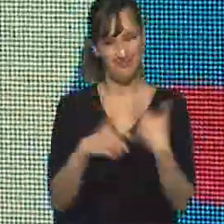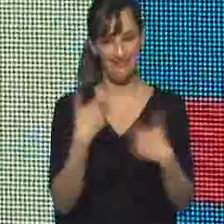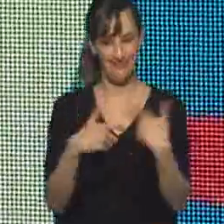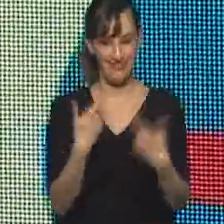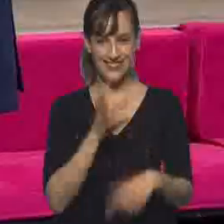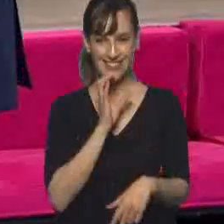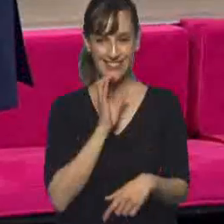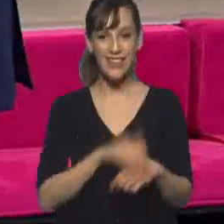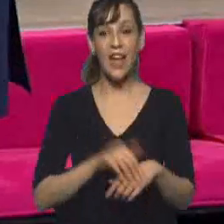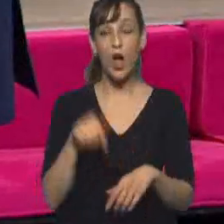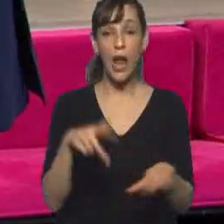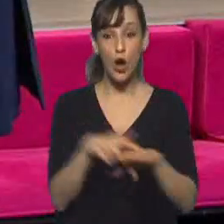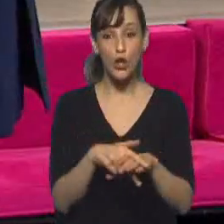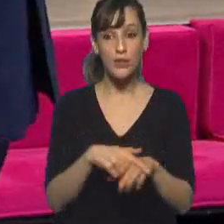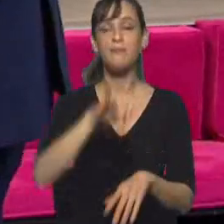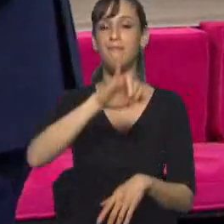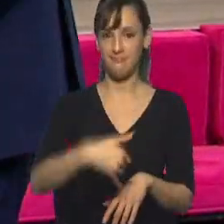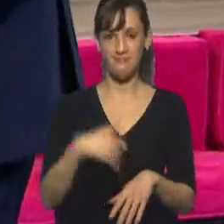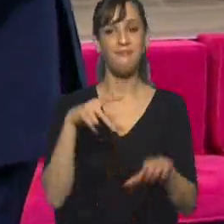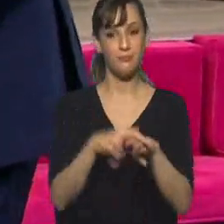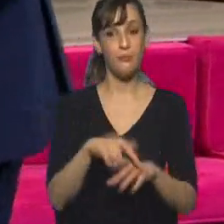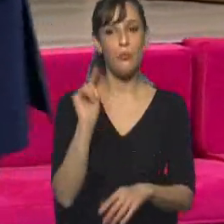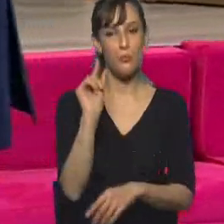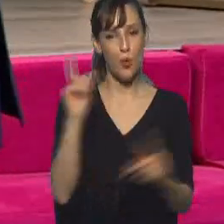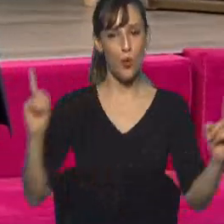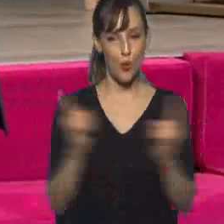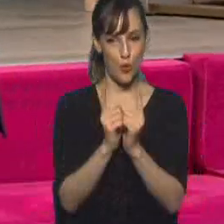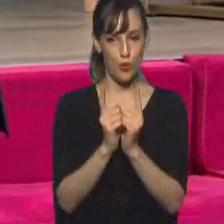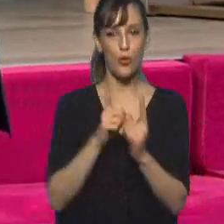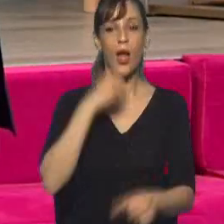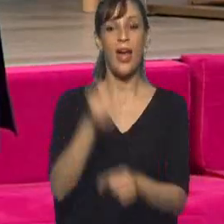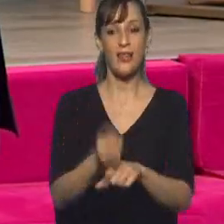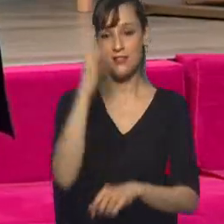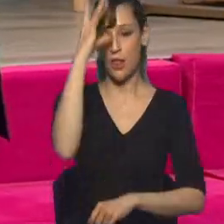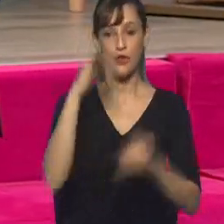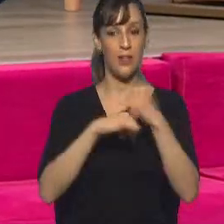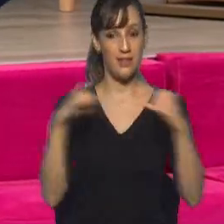Espectacular. María, ¿nos vamos a un corte? Así es. Muy breve, ¿eh? Muy breve y hasta las 12:30 tenemos más. Exactamente.